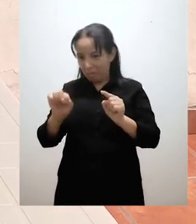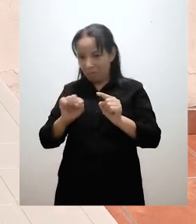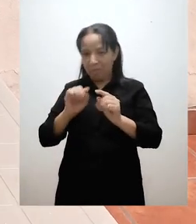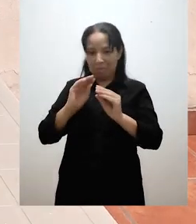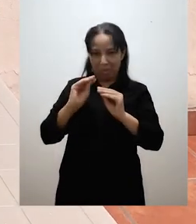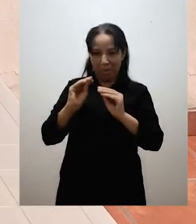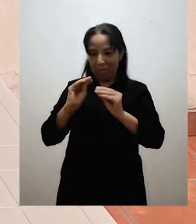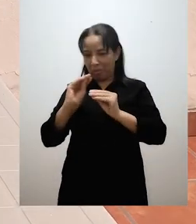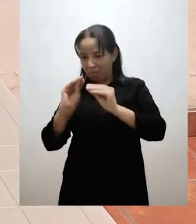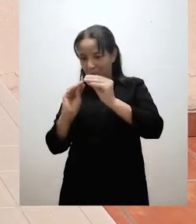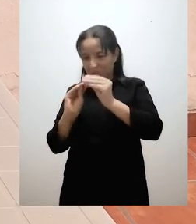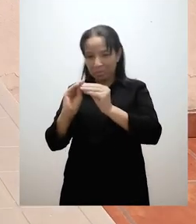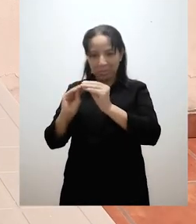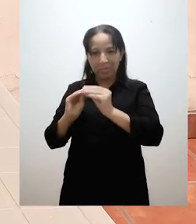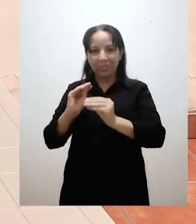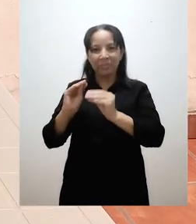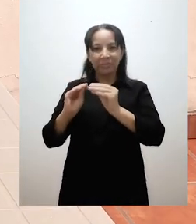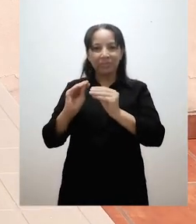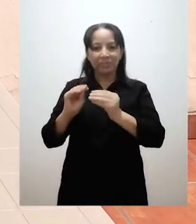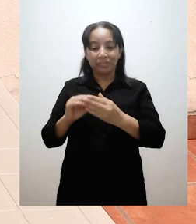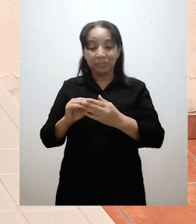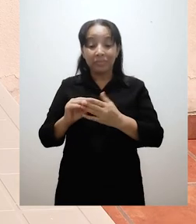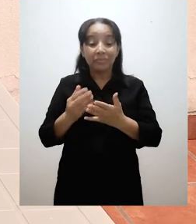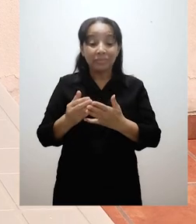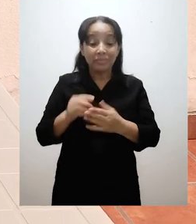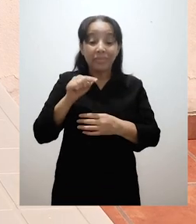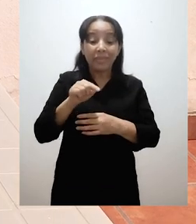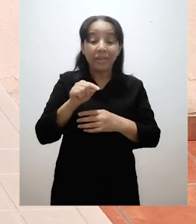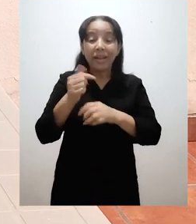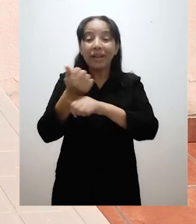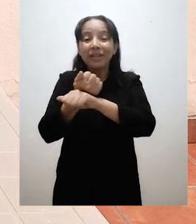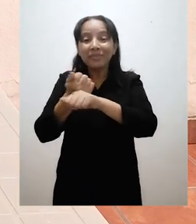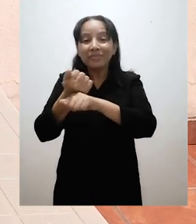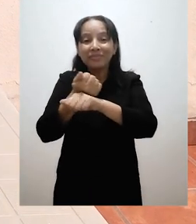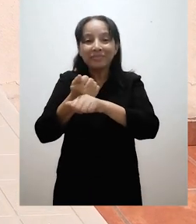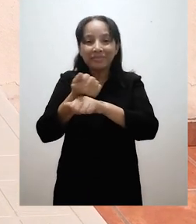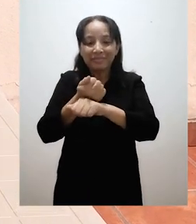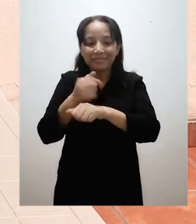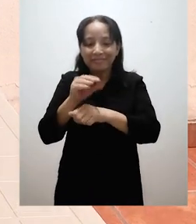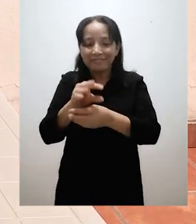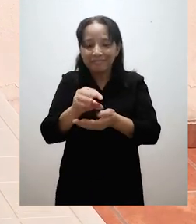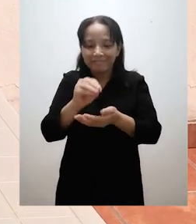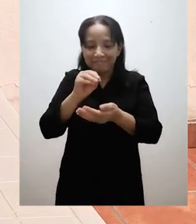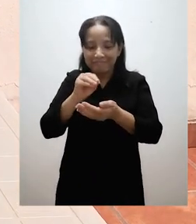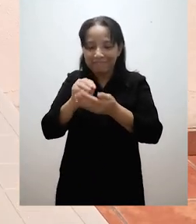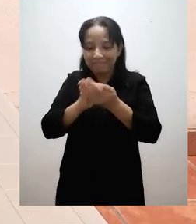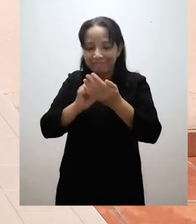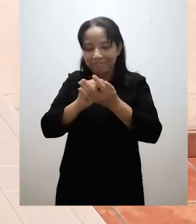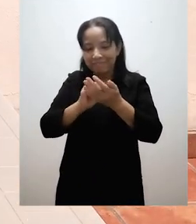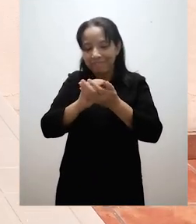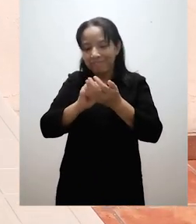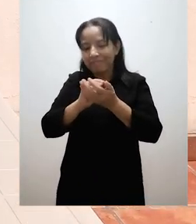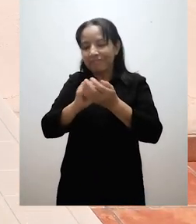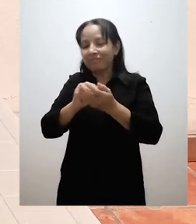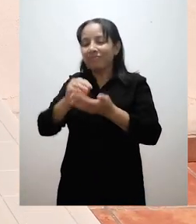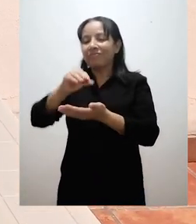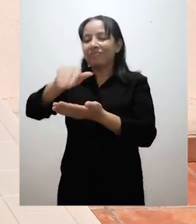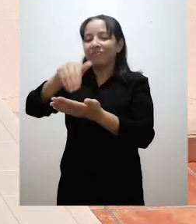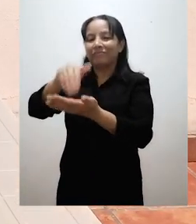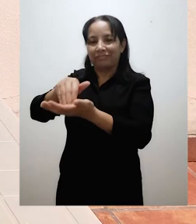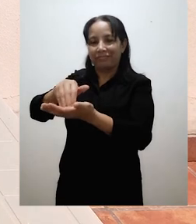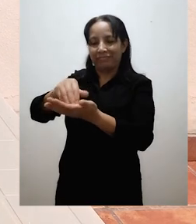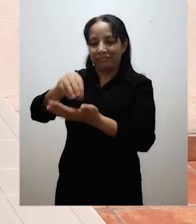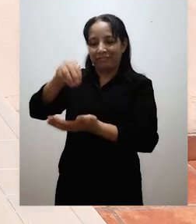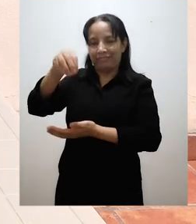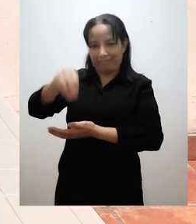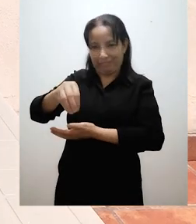Ahora voy a utilizar un poquito de la plastilina amarilla y la voy a colocar en el centro. Y por último vamos a hacer